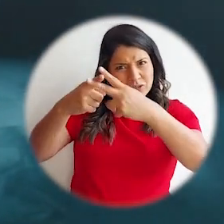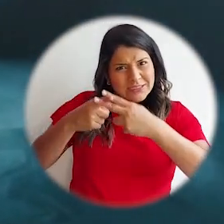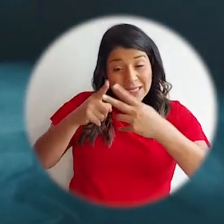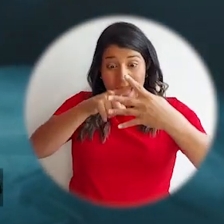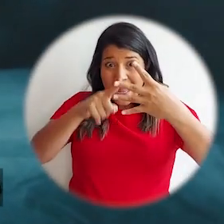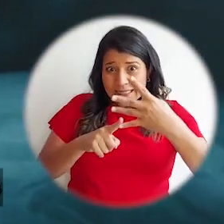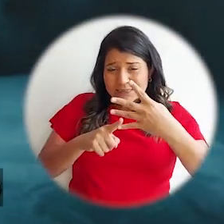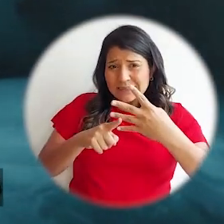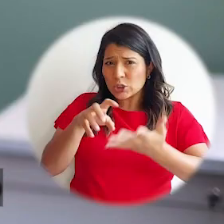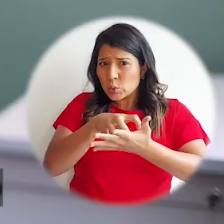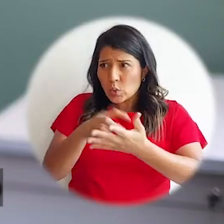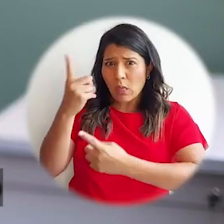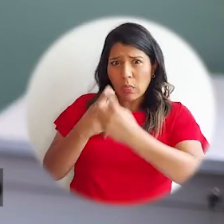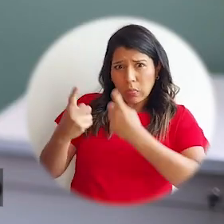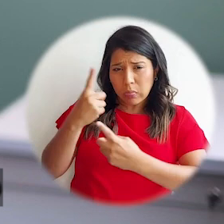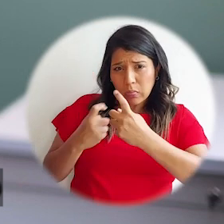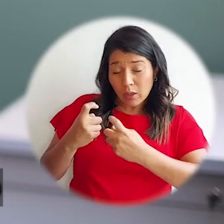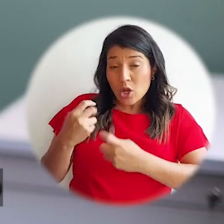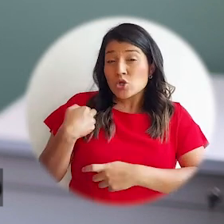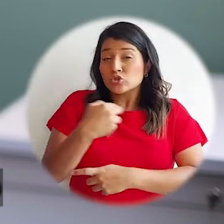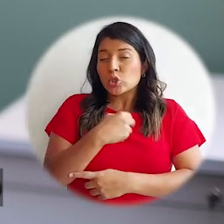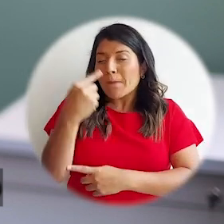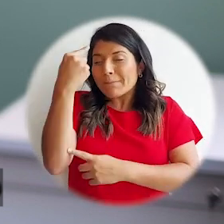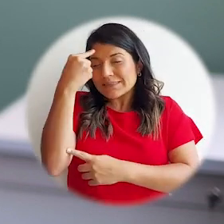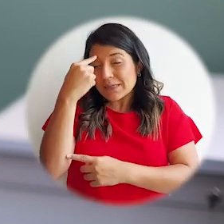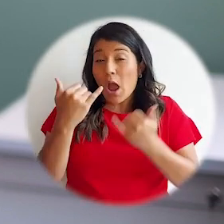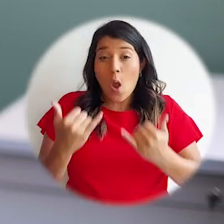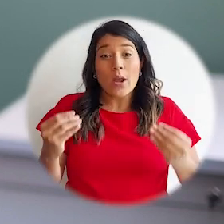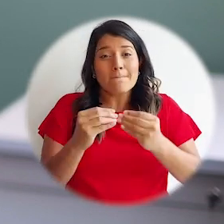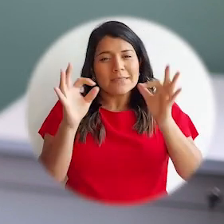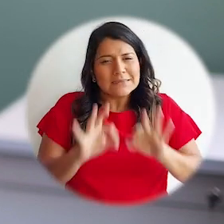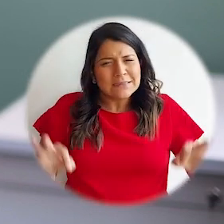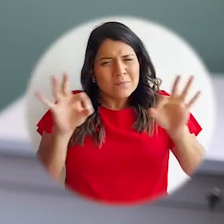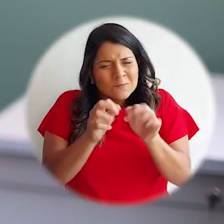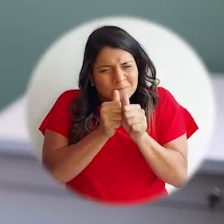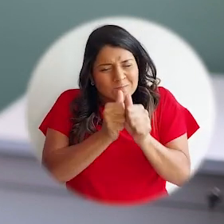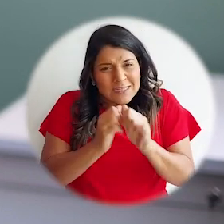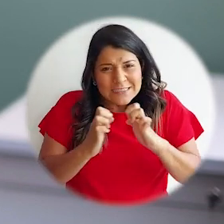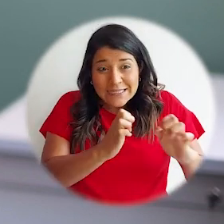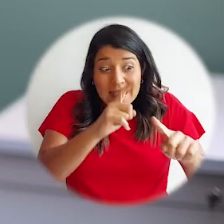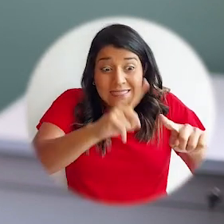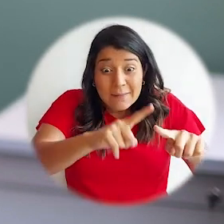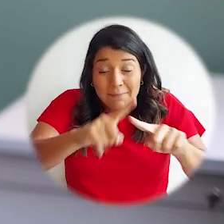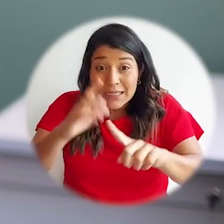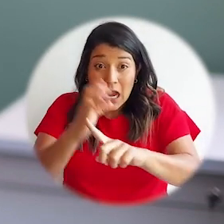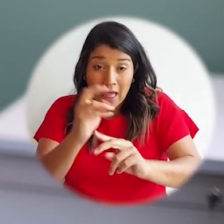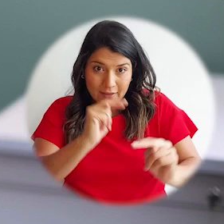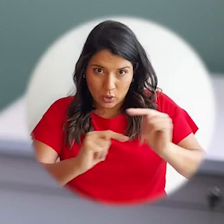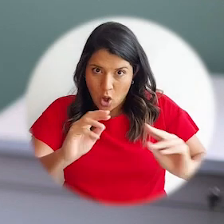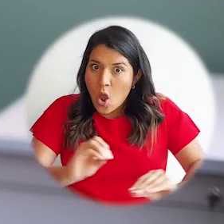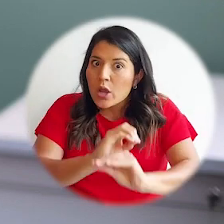que recibimos, y en general, pensamos que hoy en día es cuando se hace más importante mantenerse apegado a la estrategia de cada cartera. Por